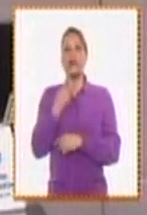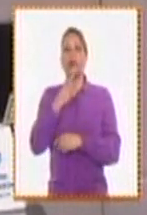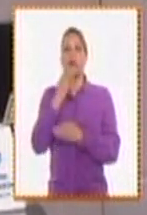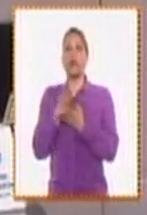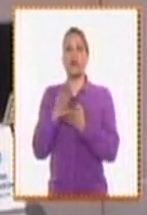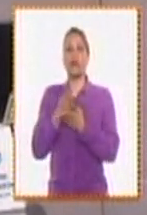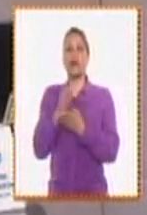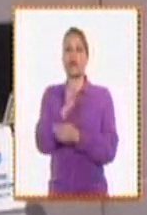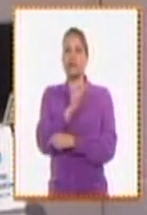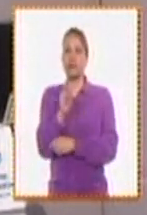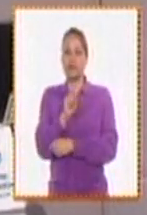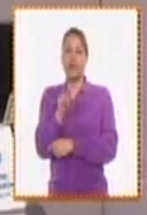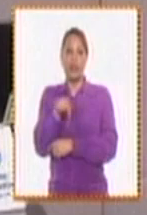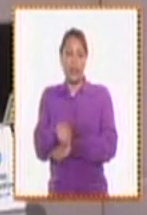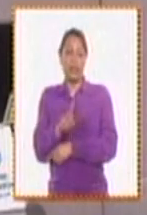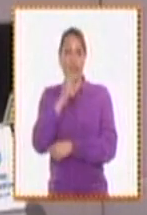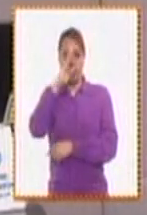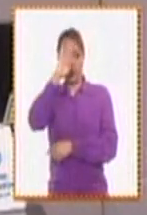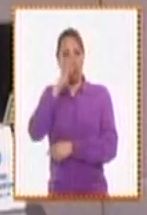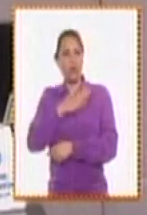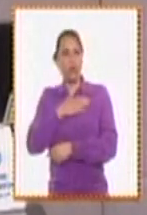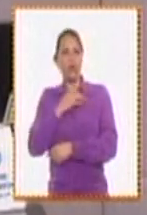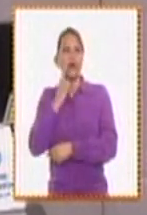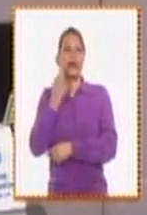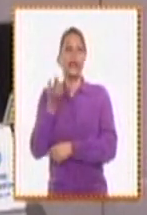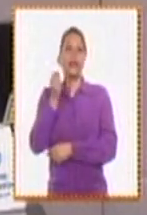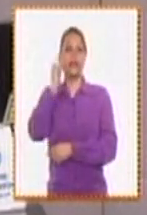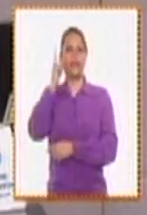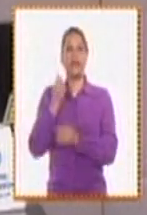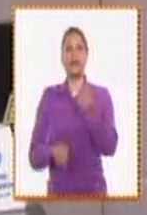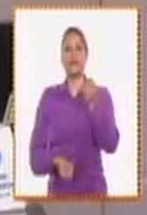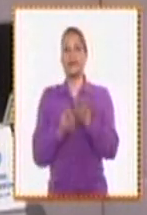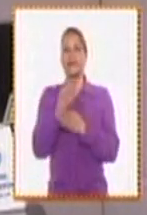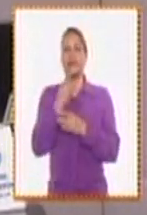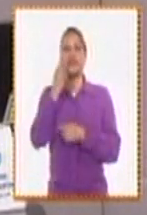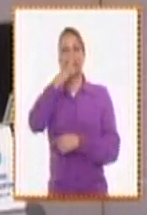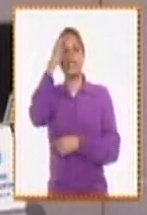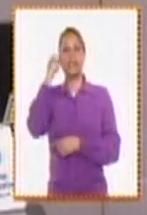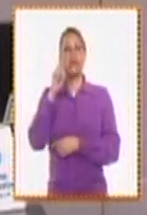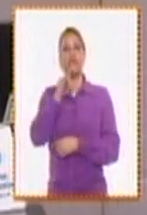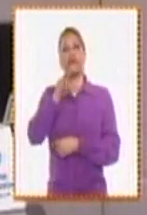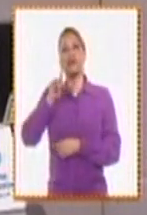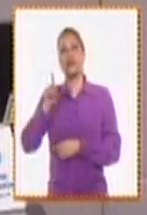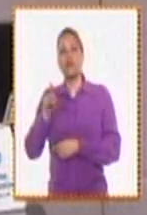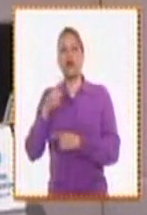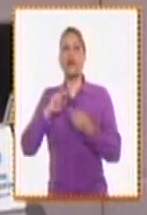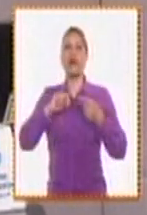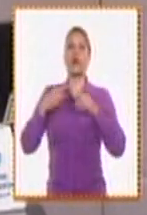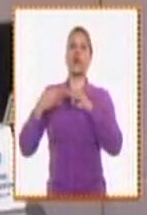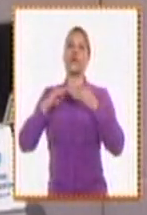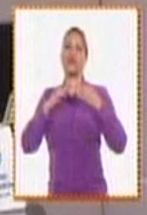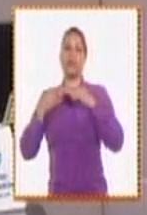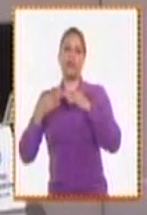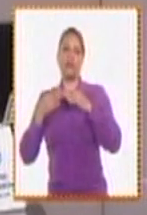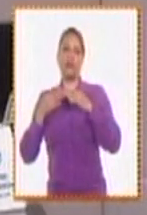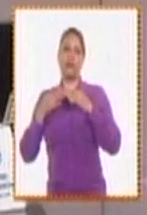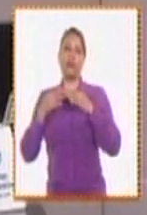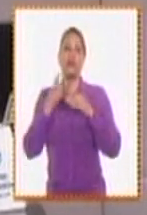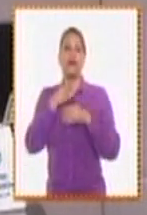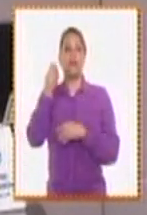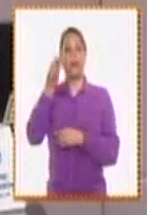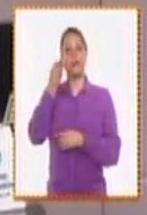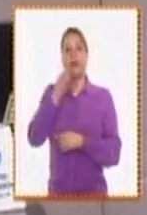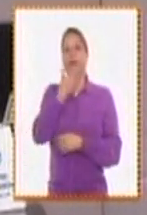cubanos, el encargo estatal que tenemos de formar a estos cubanos en el siglo XXI nos da una contradicción dialéctica. Es decir, nosotros esperamos un joven